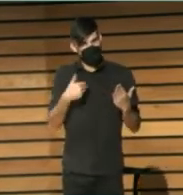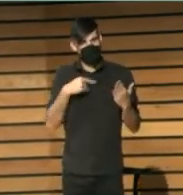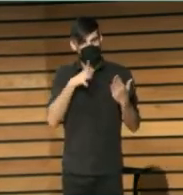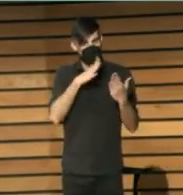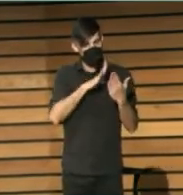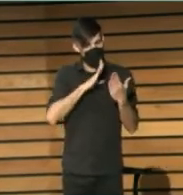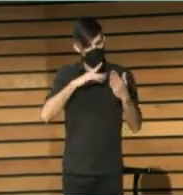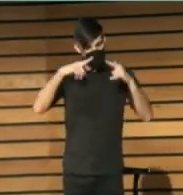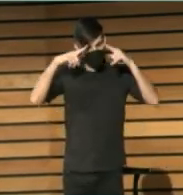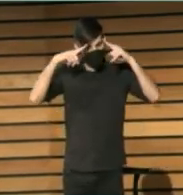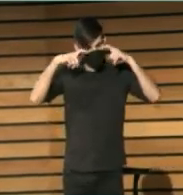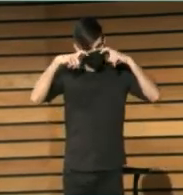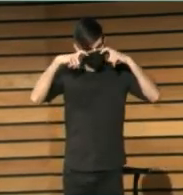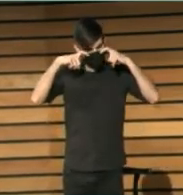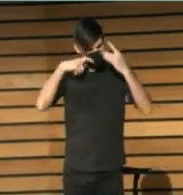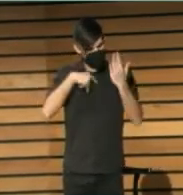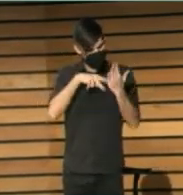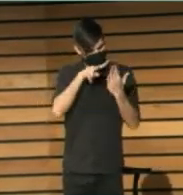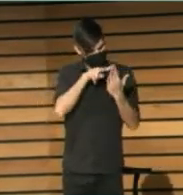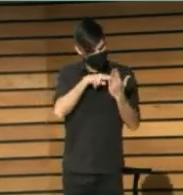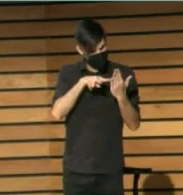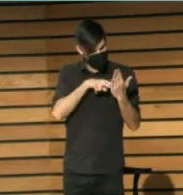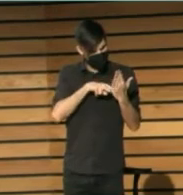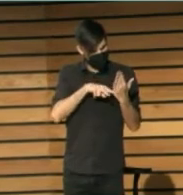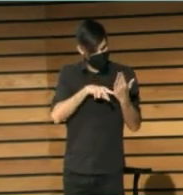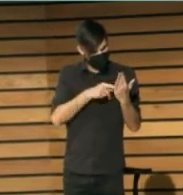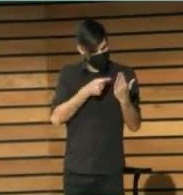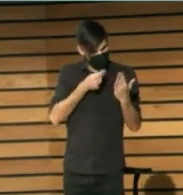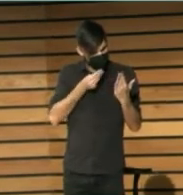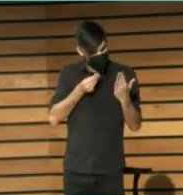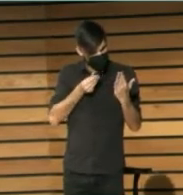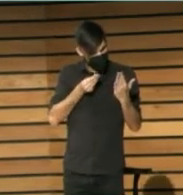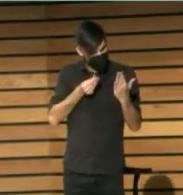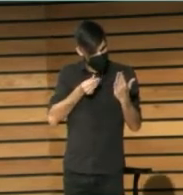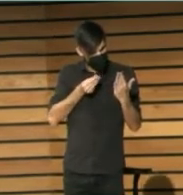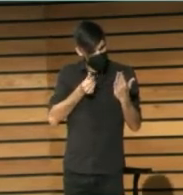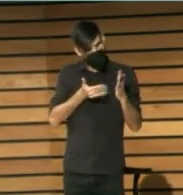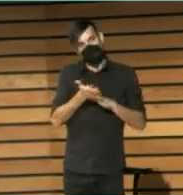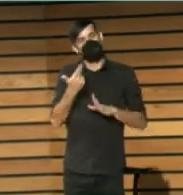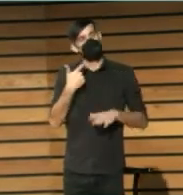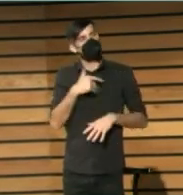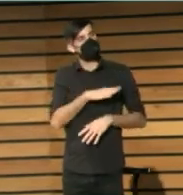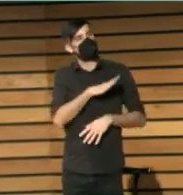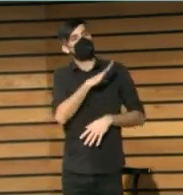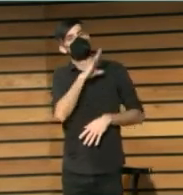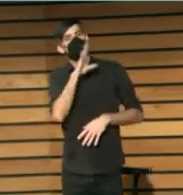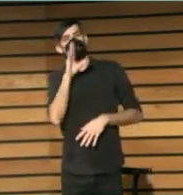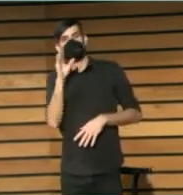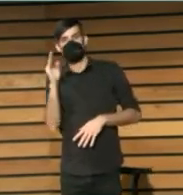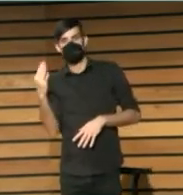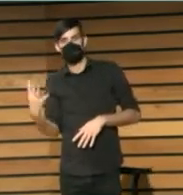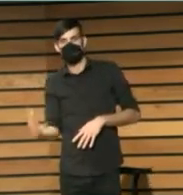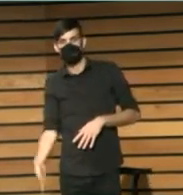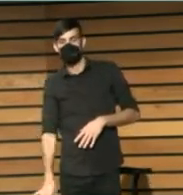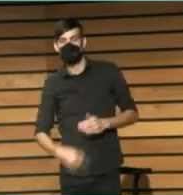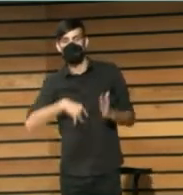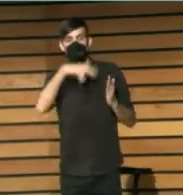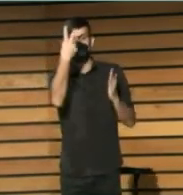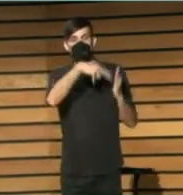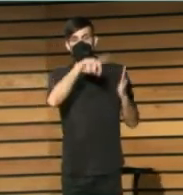y musitaba las palabras que veía, de modo que yo mismo podía entender lo escrito, aunque aún no supiera